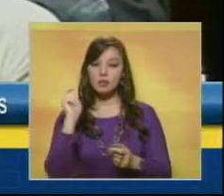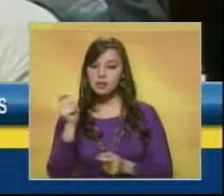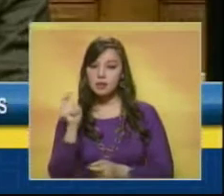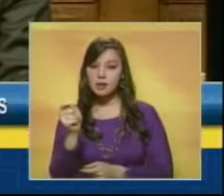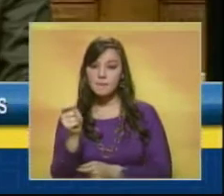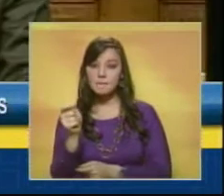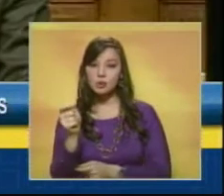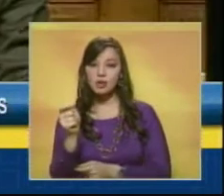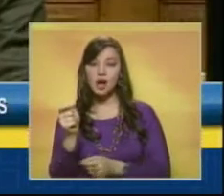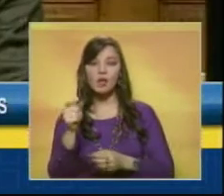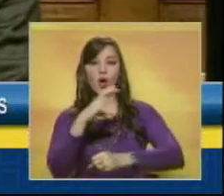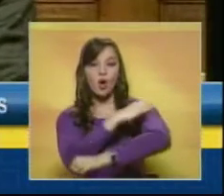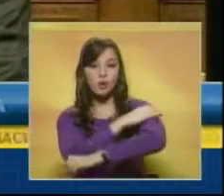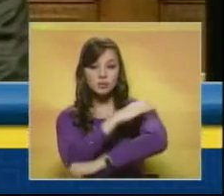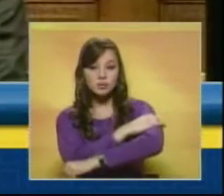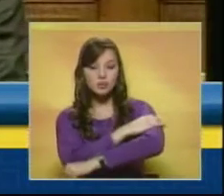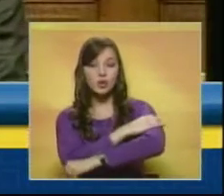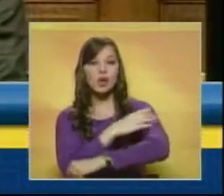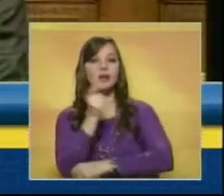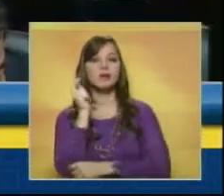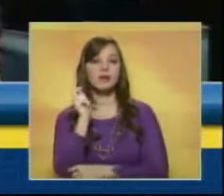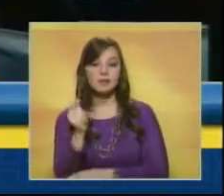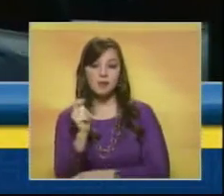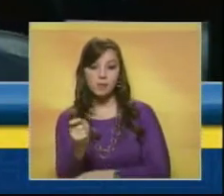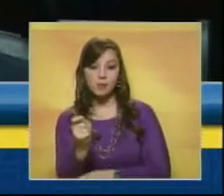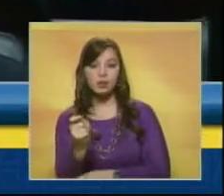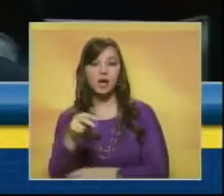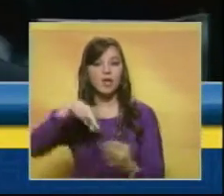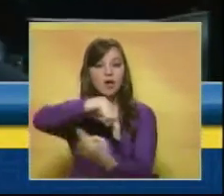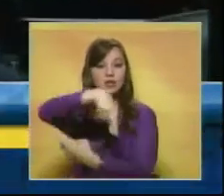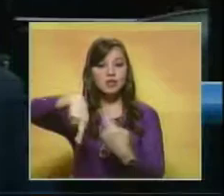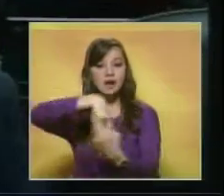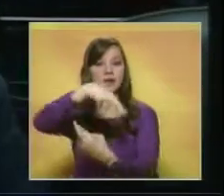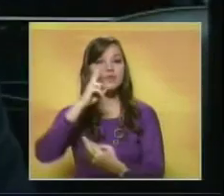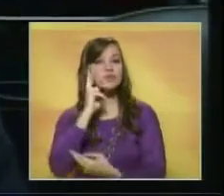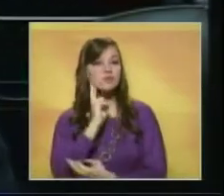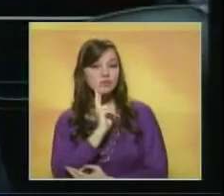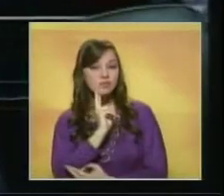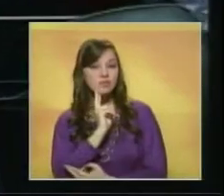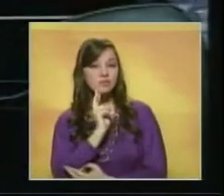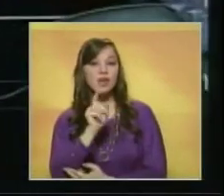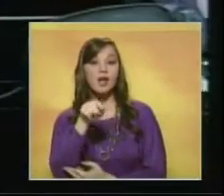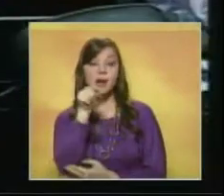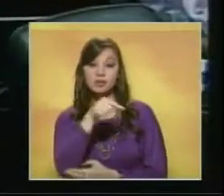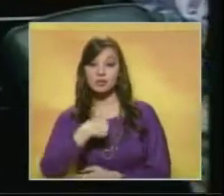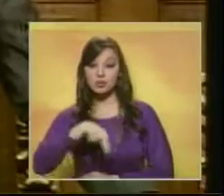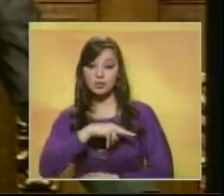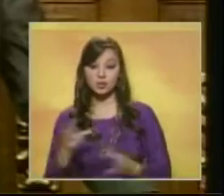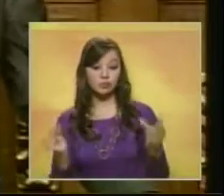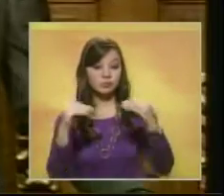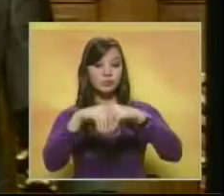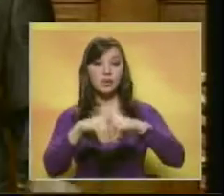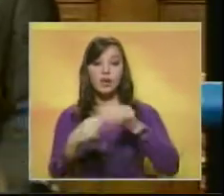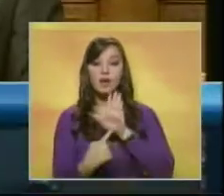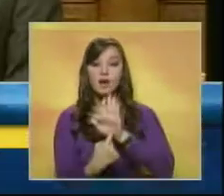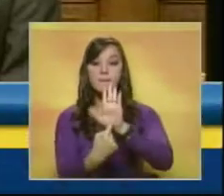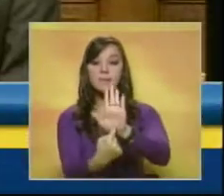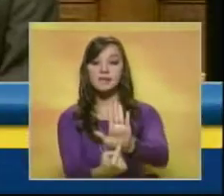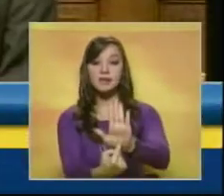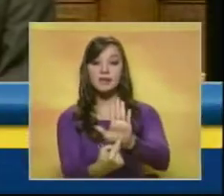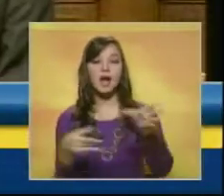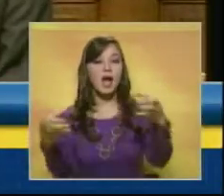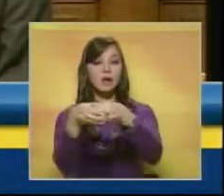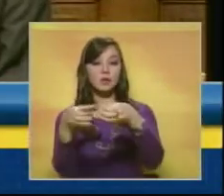diputados de la oposición y de la Revolución Bolivariana para presentar a la